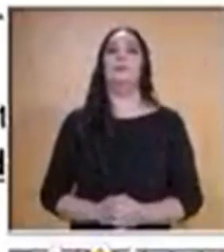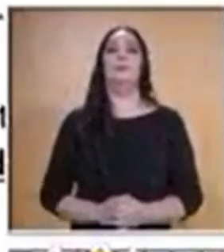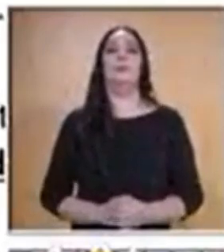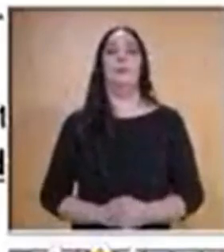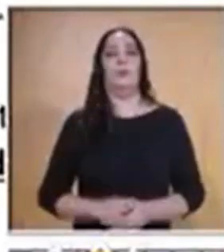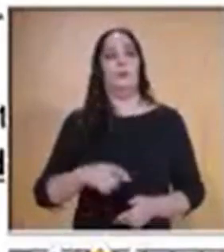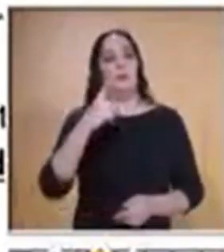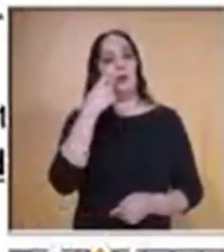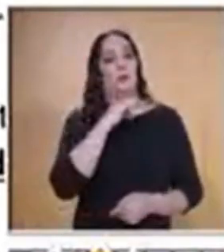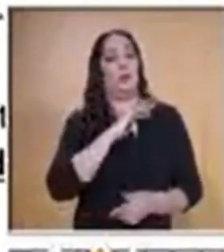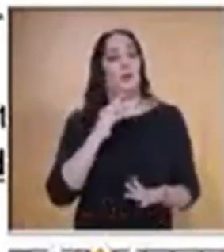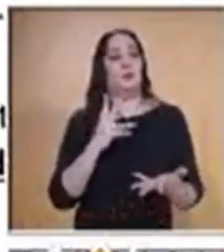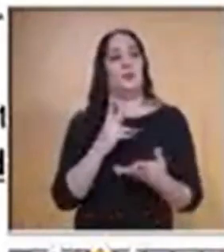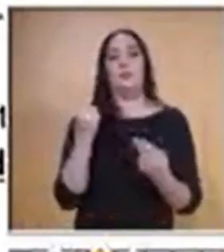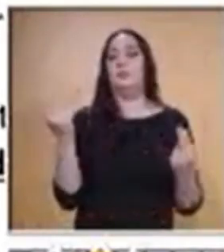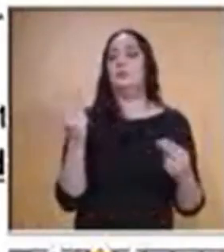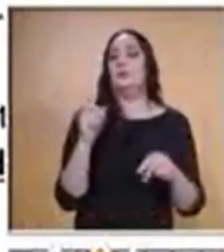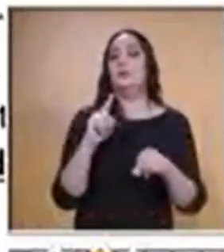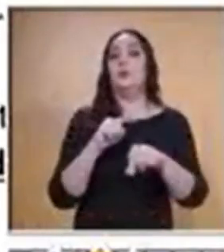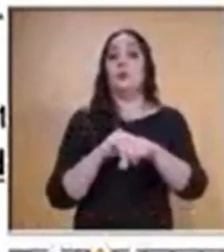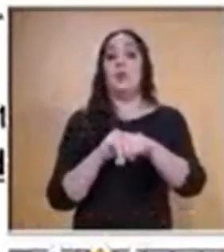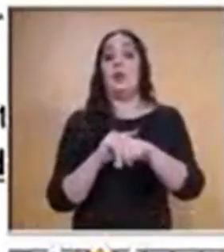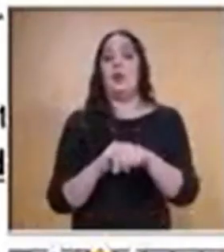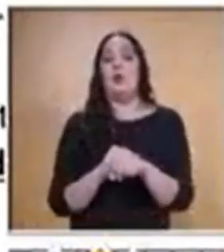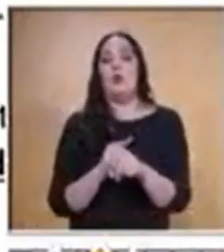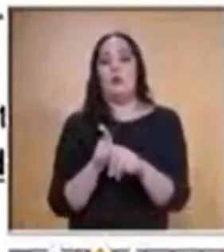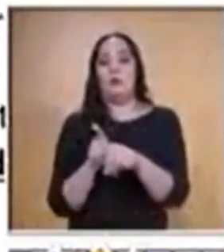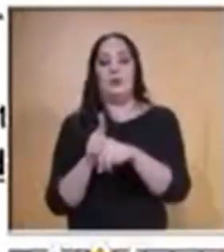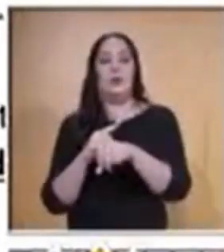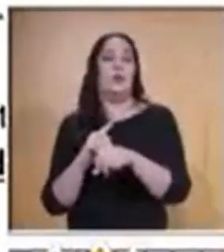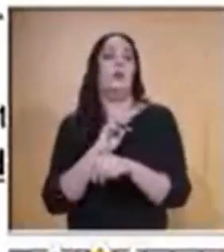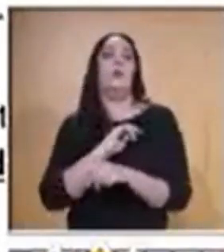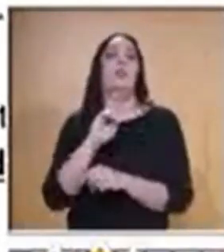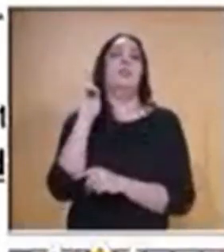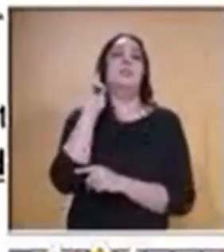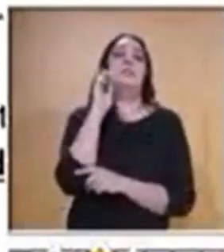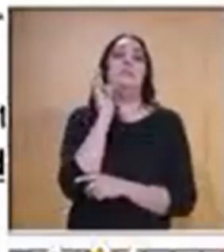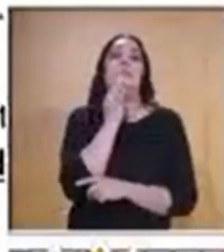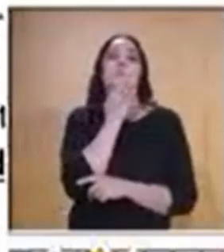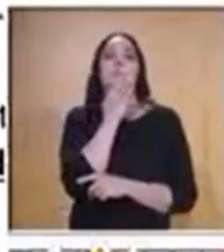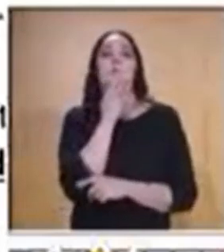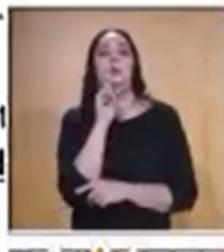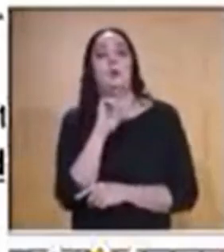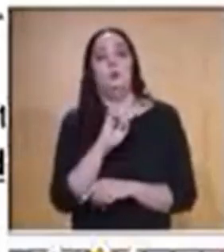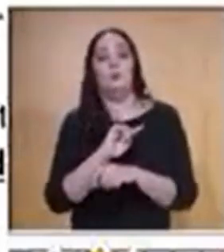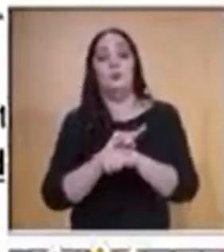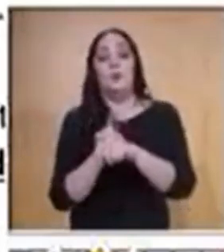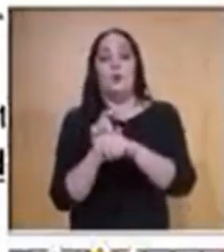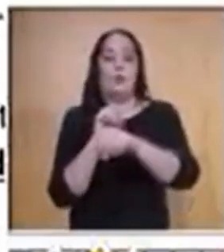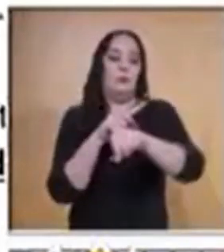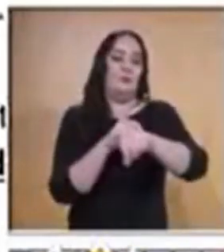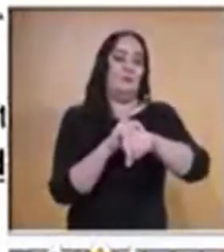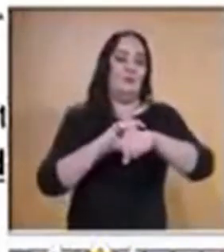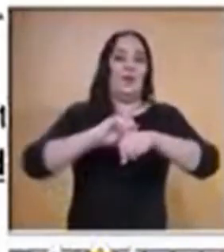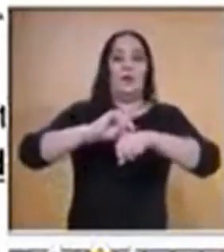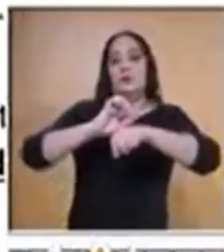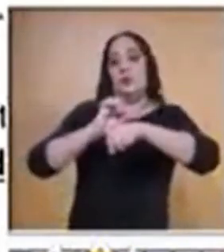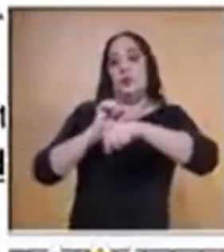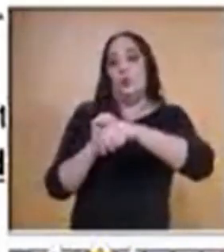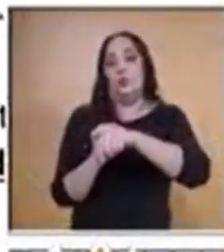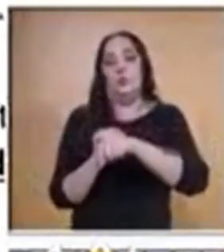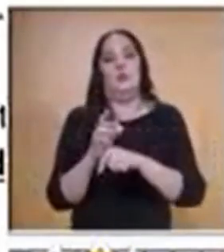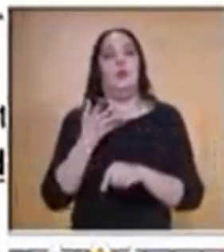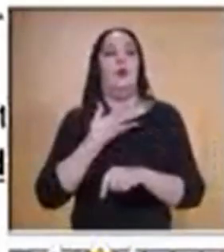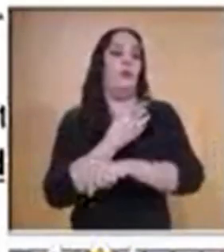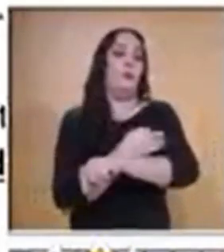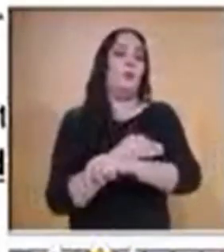Para lograrlo necesitas un reloj mecánico en el que se escuche el segundero. Puede ser uno de mano que tenga alguien de tu familia o el